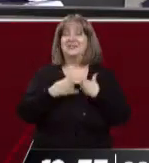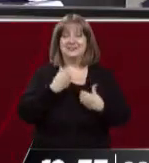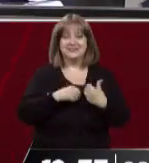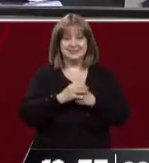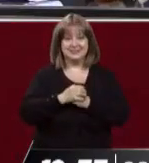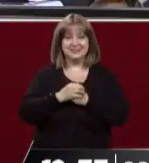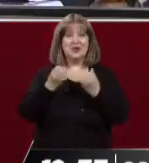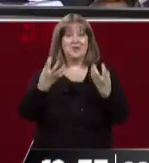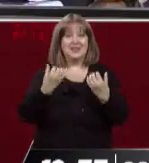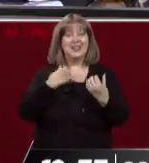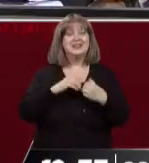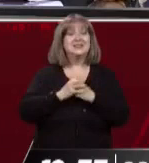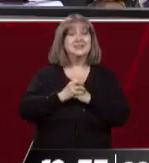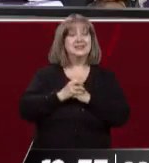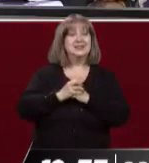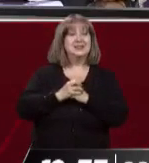Juli?